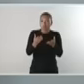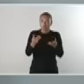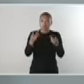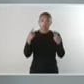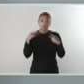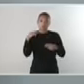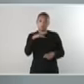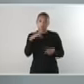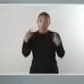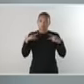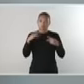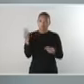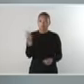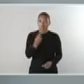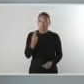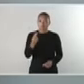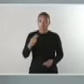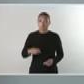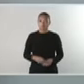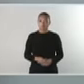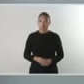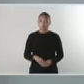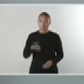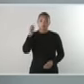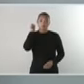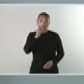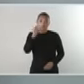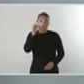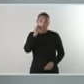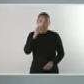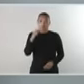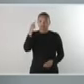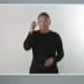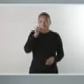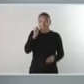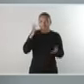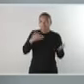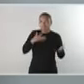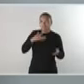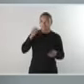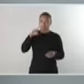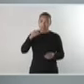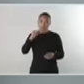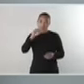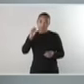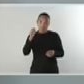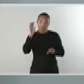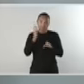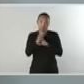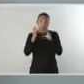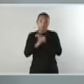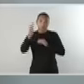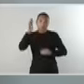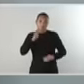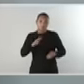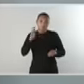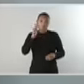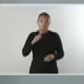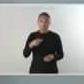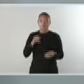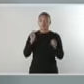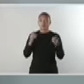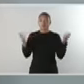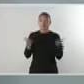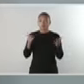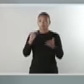a quienes lo necesitan siempre nos estamos quejando de que las cosas están mal pero qué